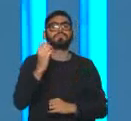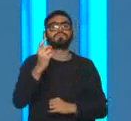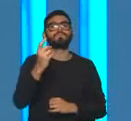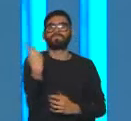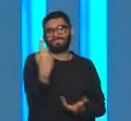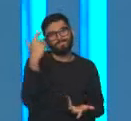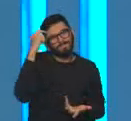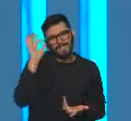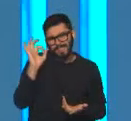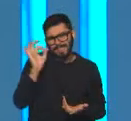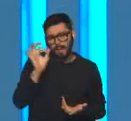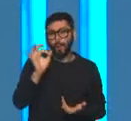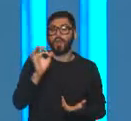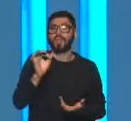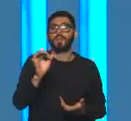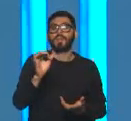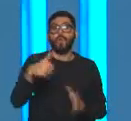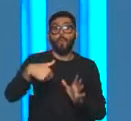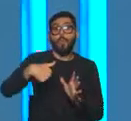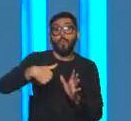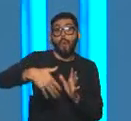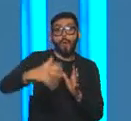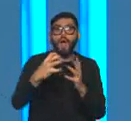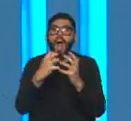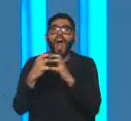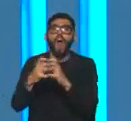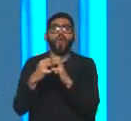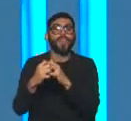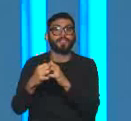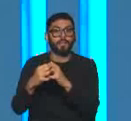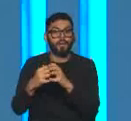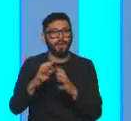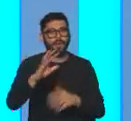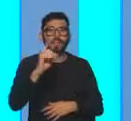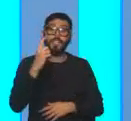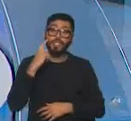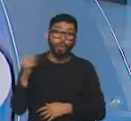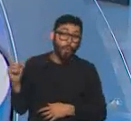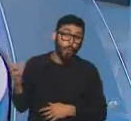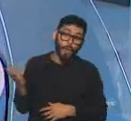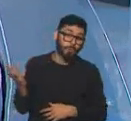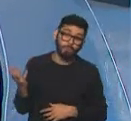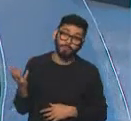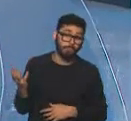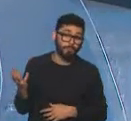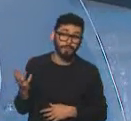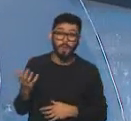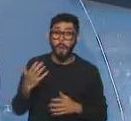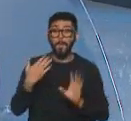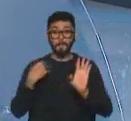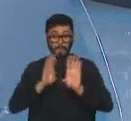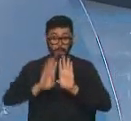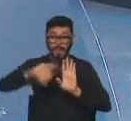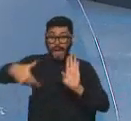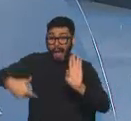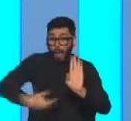estamos cerca de las audiencias públicas para tratar las actualizaciones. Yo veo esto, Nazarena. De la tarifa del debajo gas. Debajo de la puerta. Y